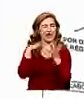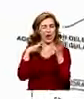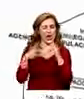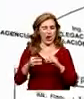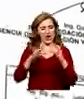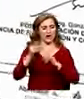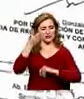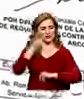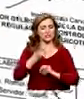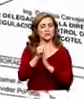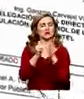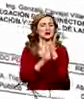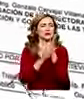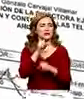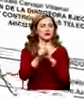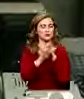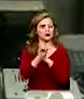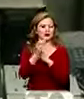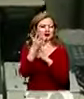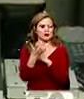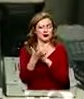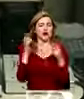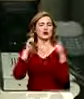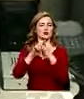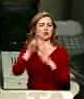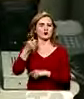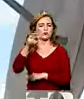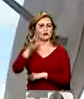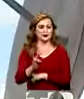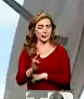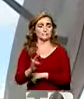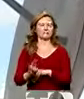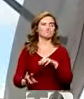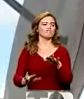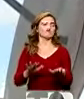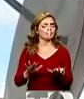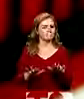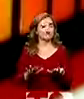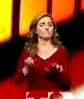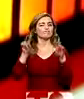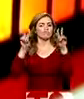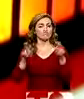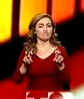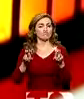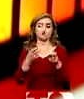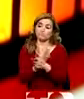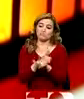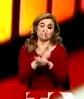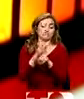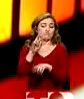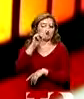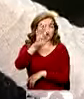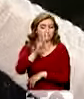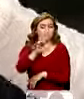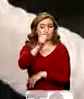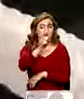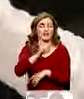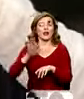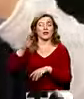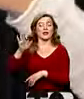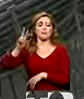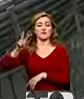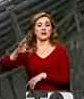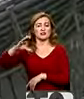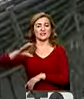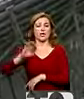por esta agencia entre el 2015 y el 2017 en las que supuestamente se allanó el camino para que rts y televicentro puedan operar